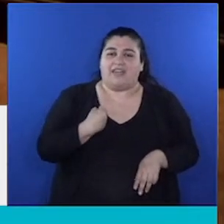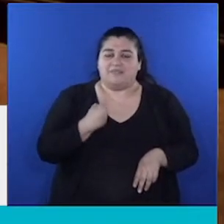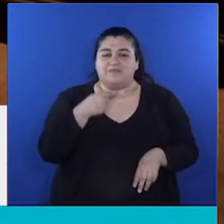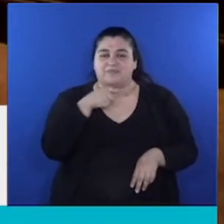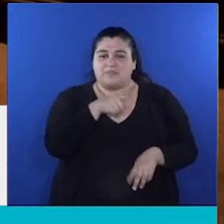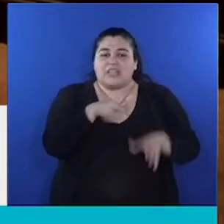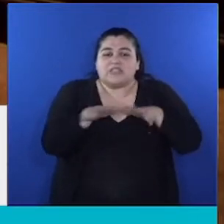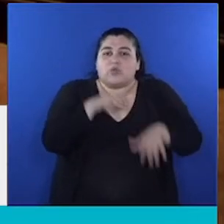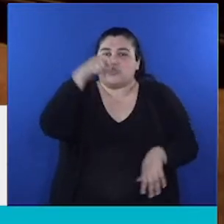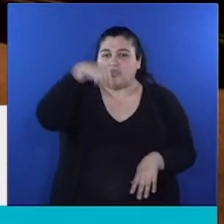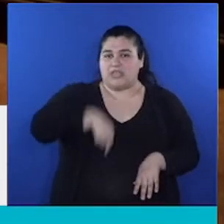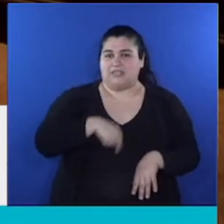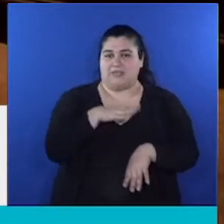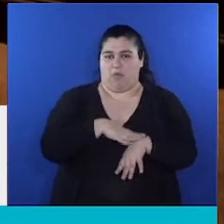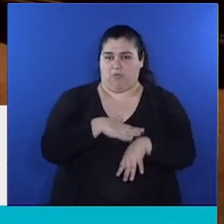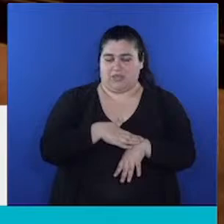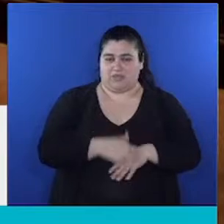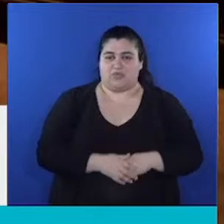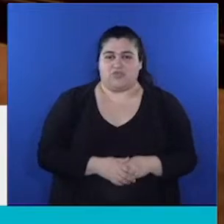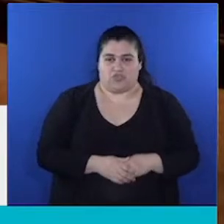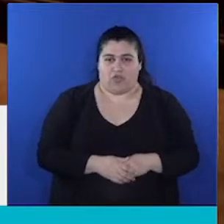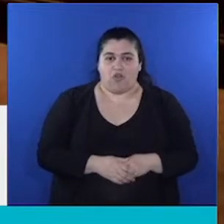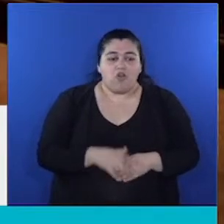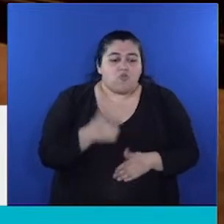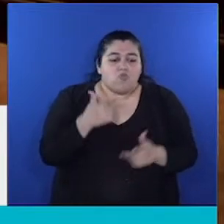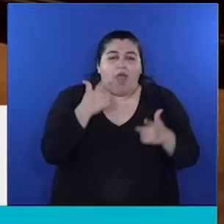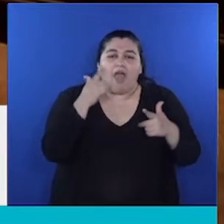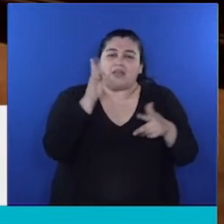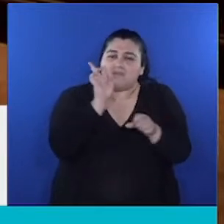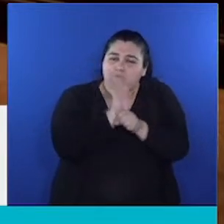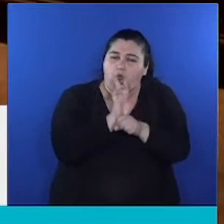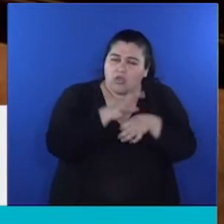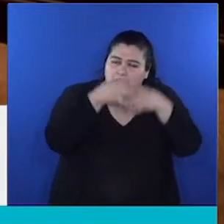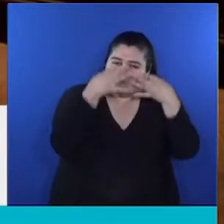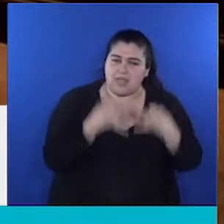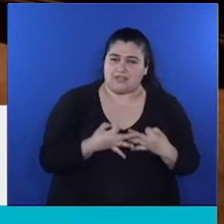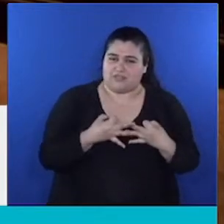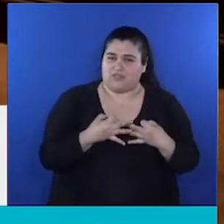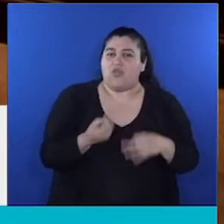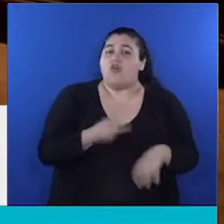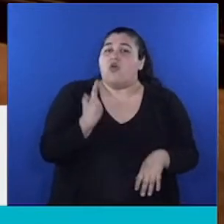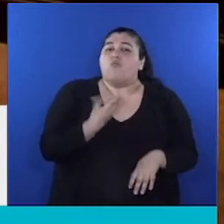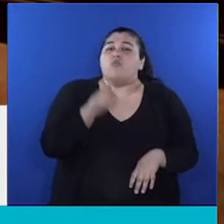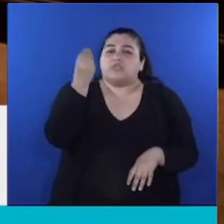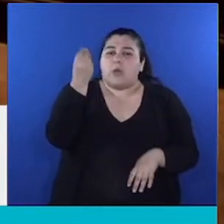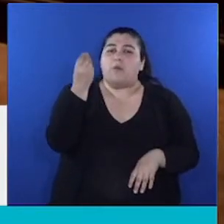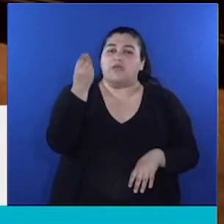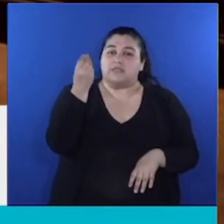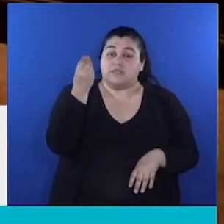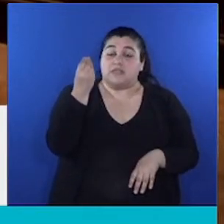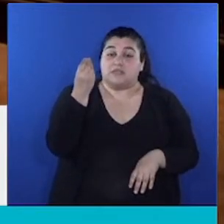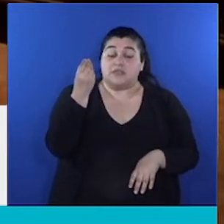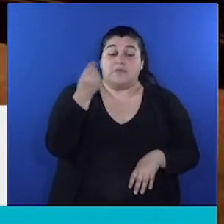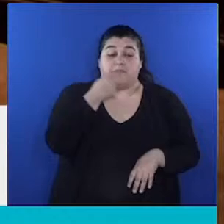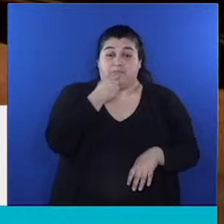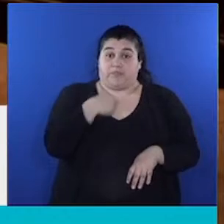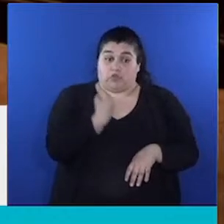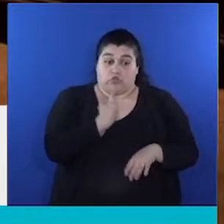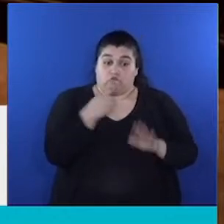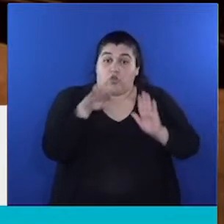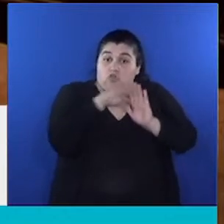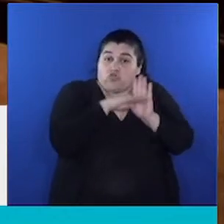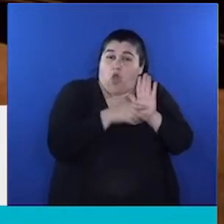la que estamos, de la desprotección en la que muchas veces nos encontramos cuando no tenemos la normativa